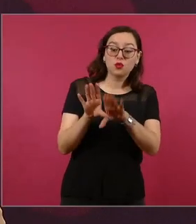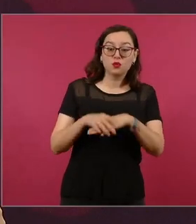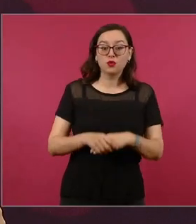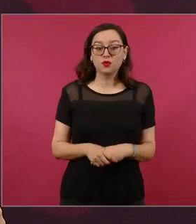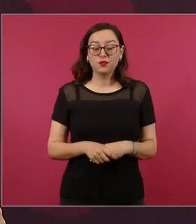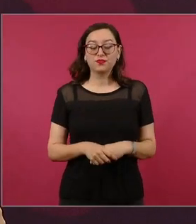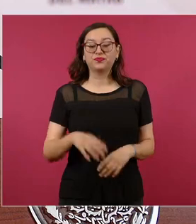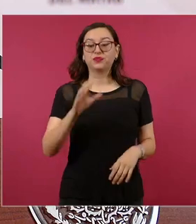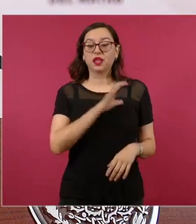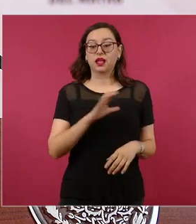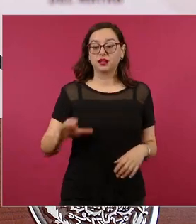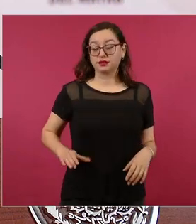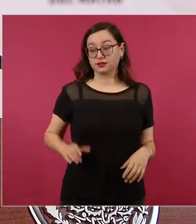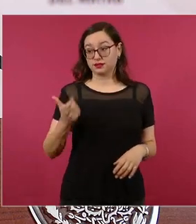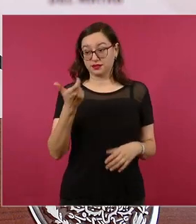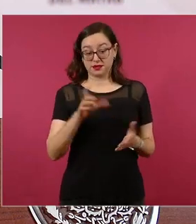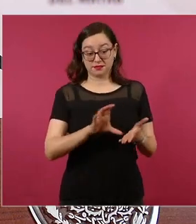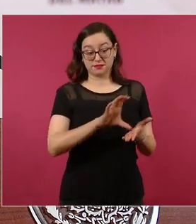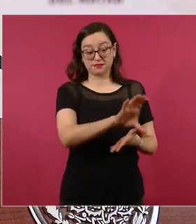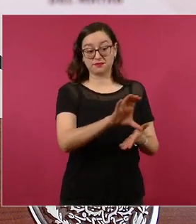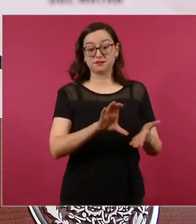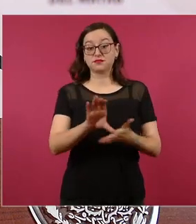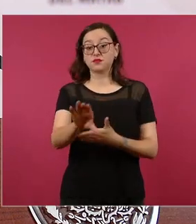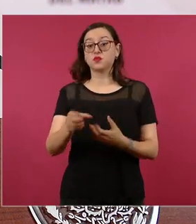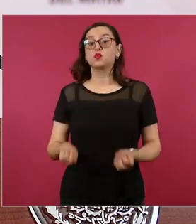¿Cuánto a los candidatos?